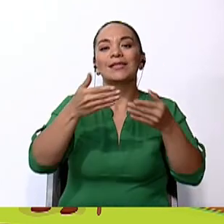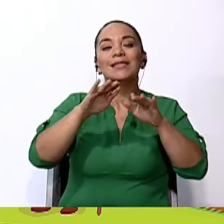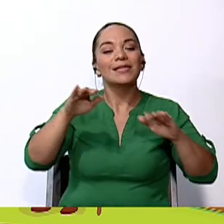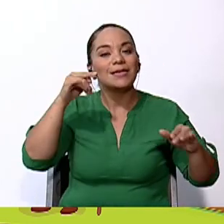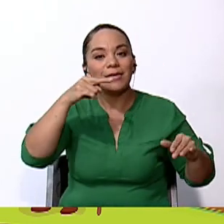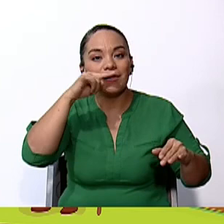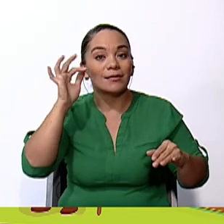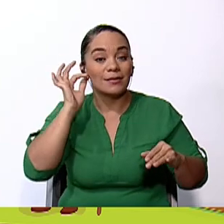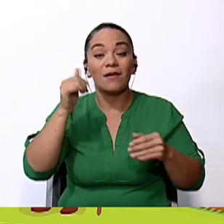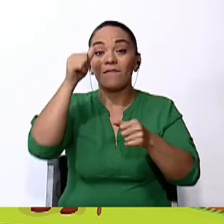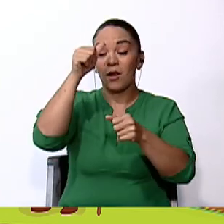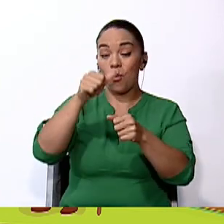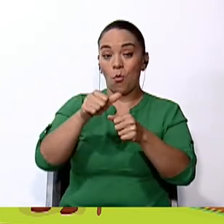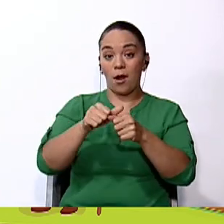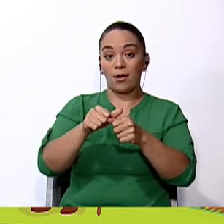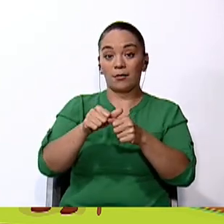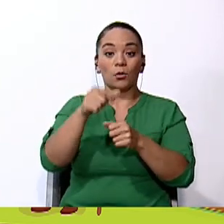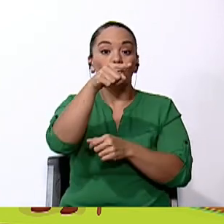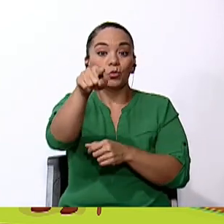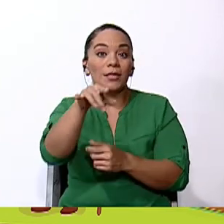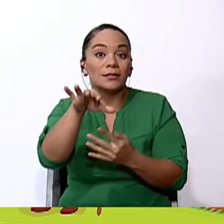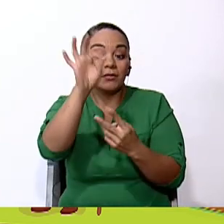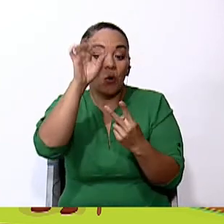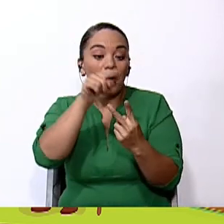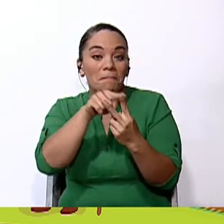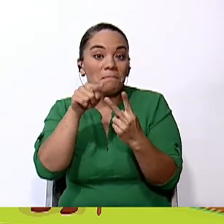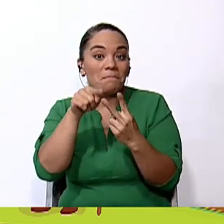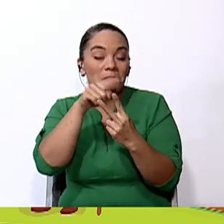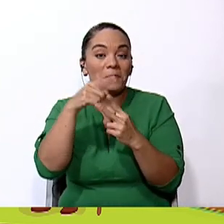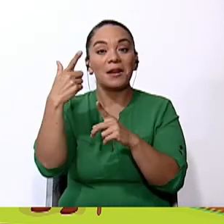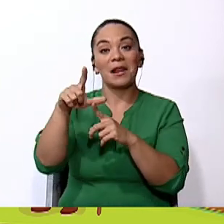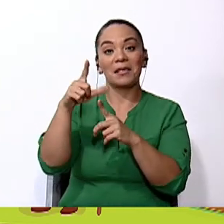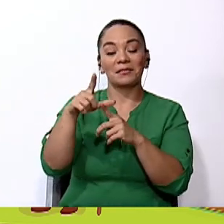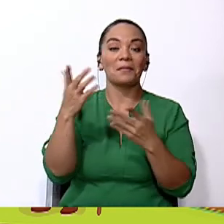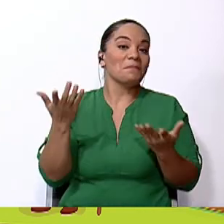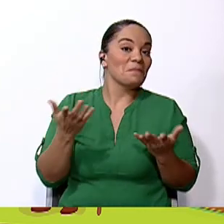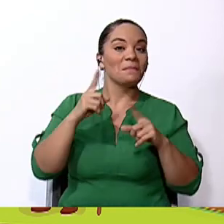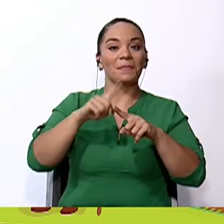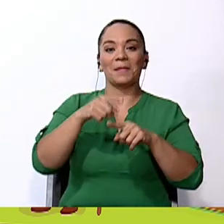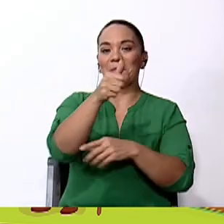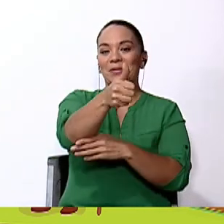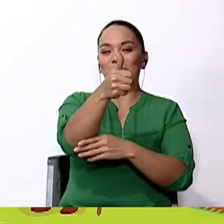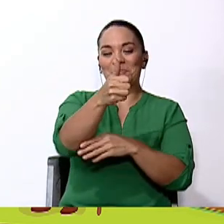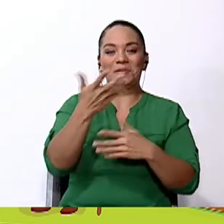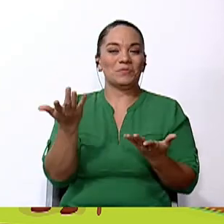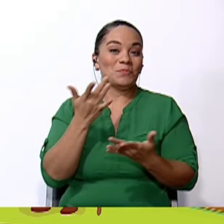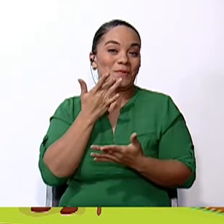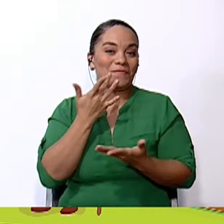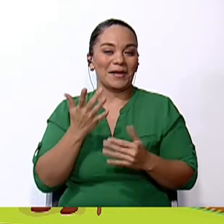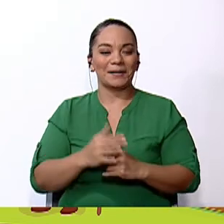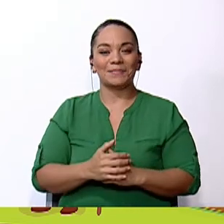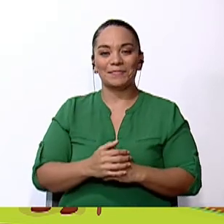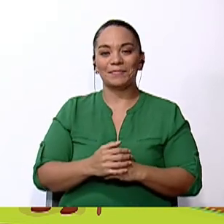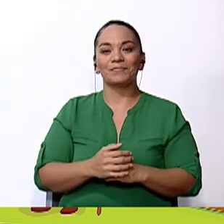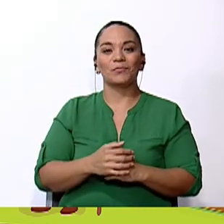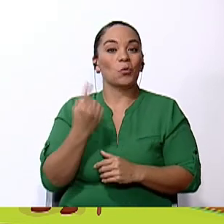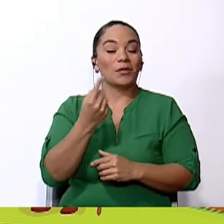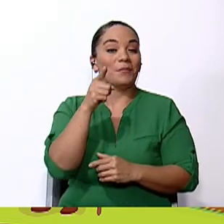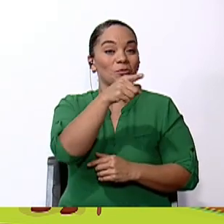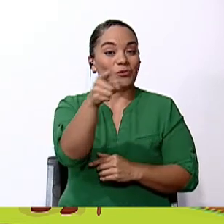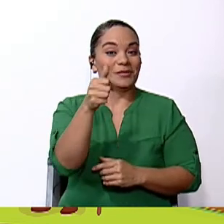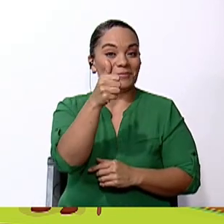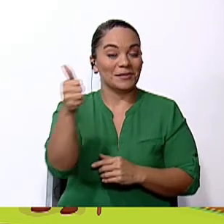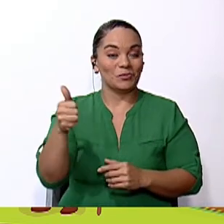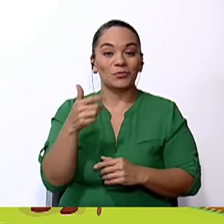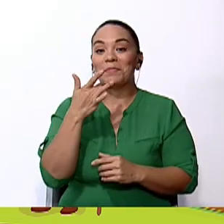la elección del tipo de letra por utilizar depende de ustedes, únicamente de ustedes, con